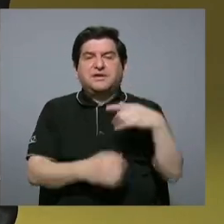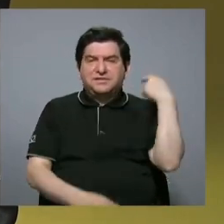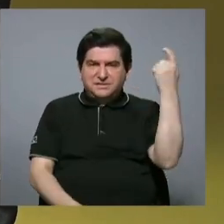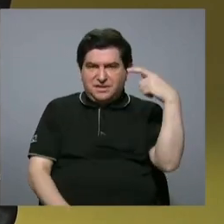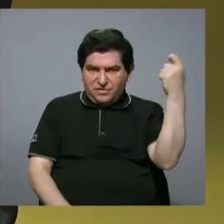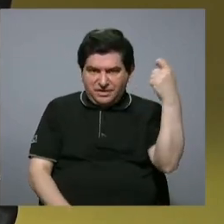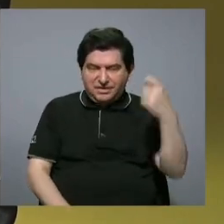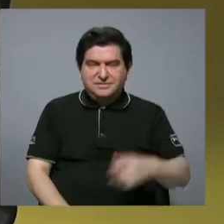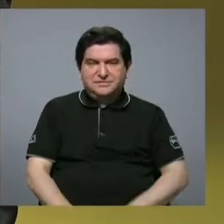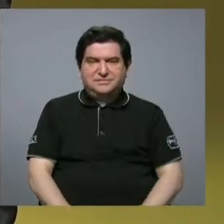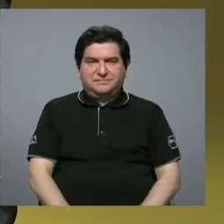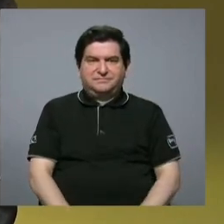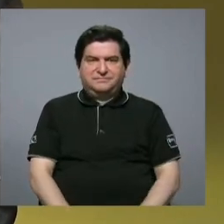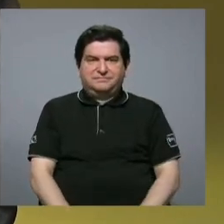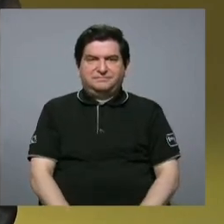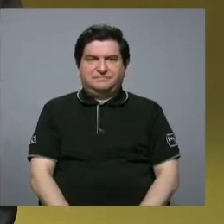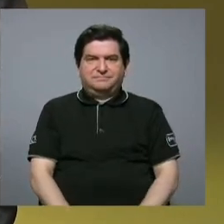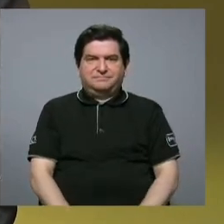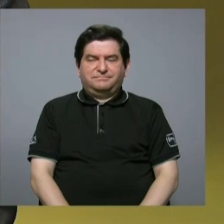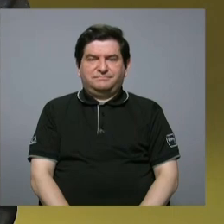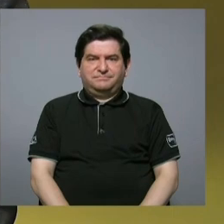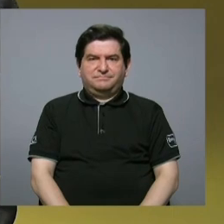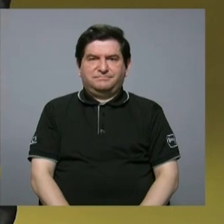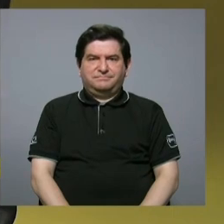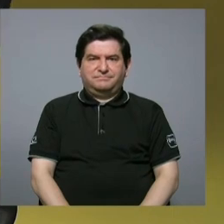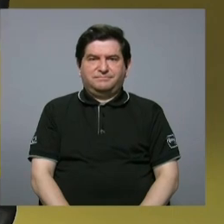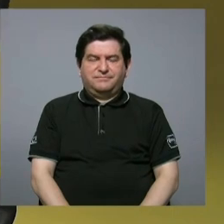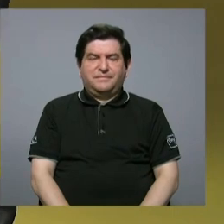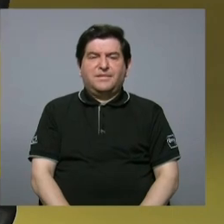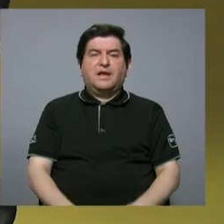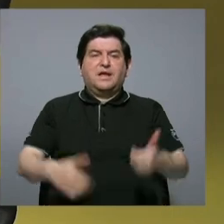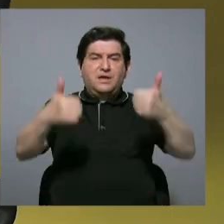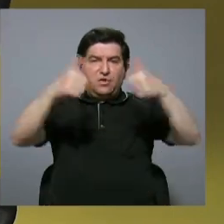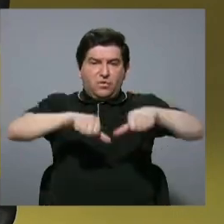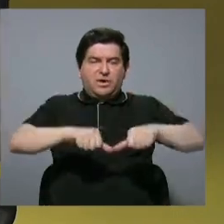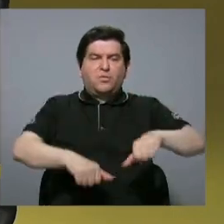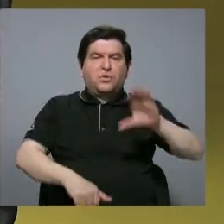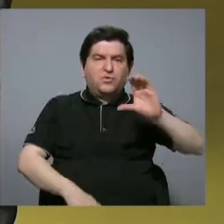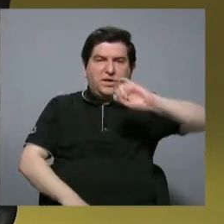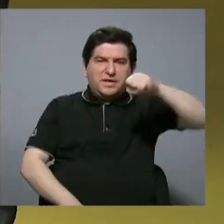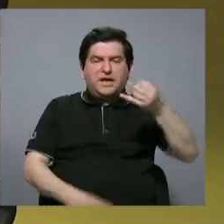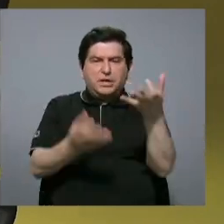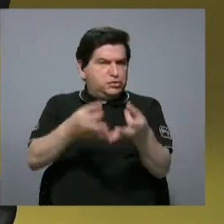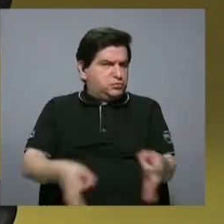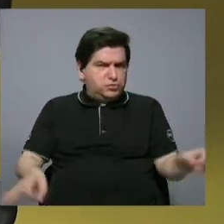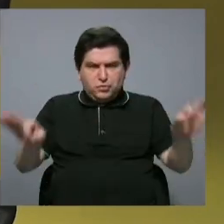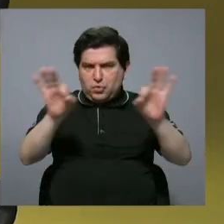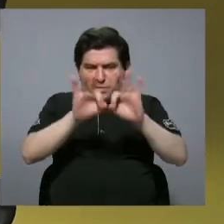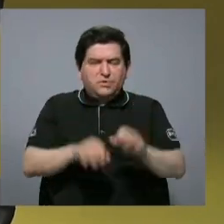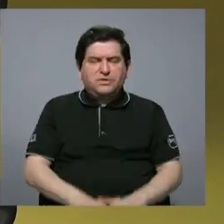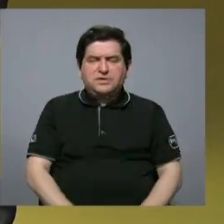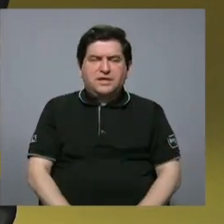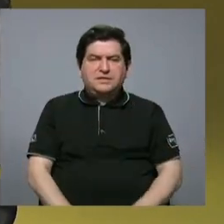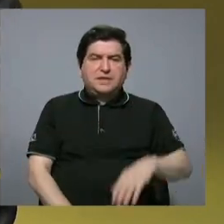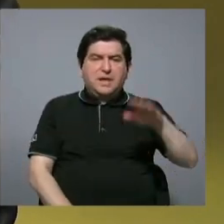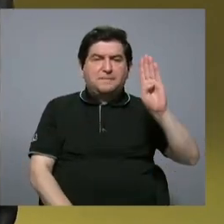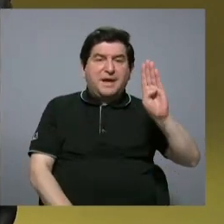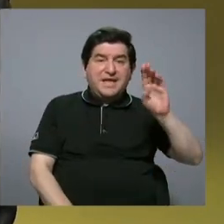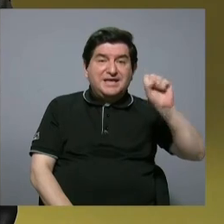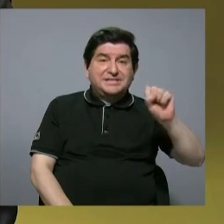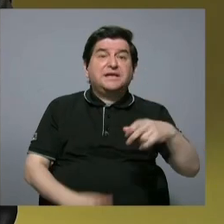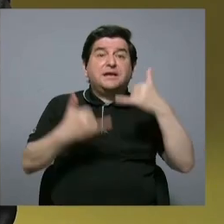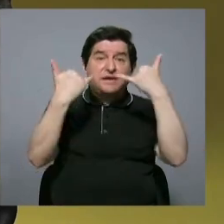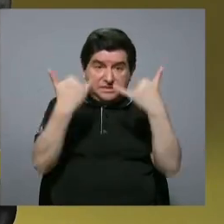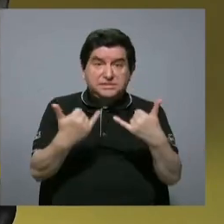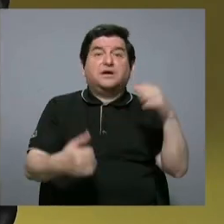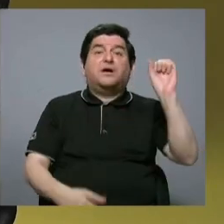¿verdad? Entonces ya lo que con el Tratado de Cañajeres no era tan importante como la Bahía Salinas, ahora es lo más